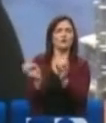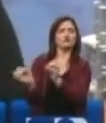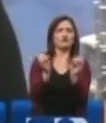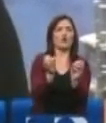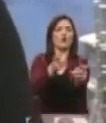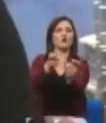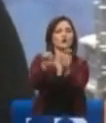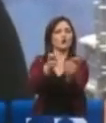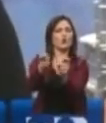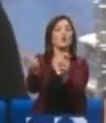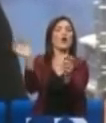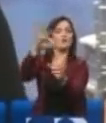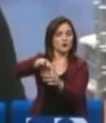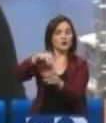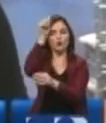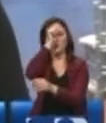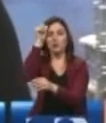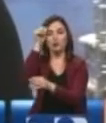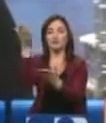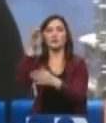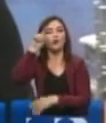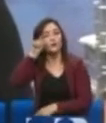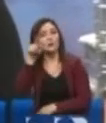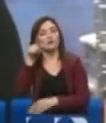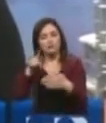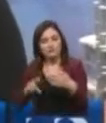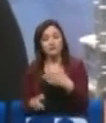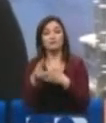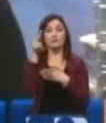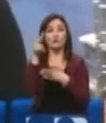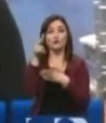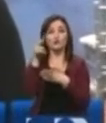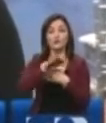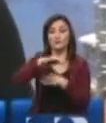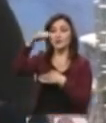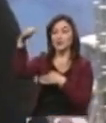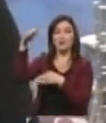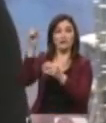control y mando durante la jornada electoral, que además les recordamos será inaugurada en la cima de la